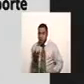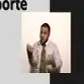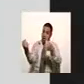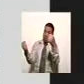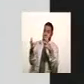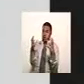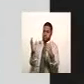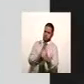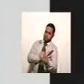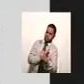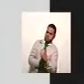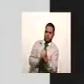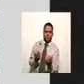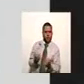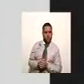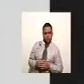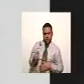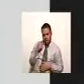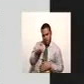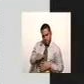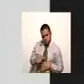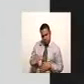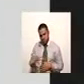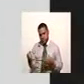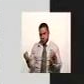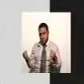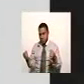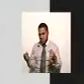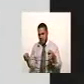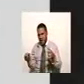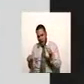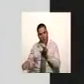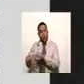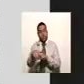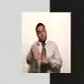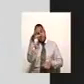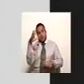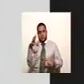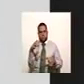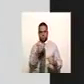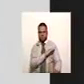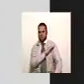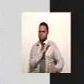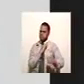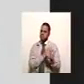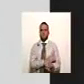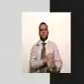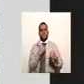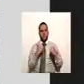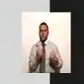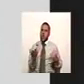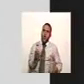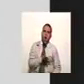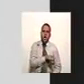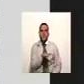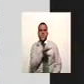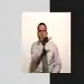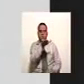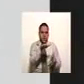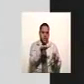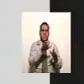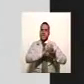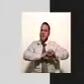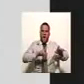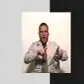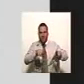arterias viales que tienen planicie y después las sustituyera por otro tipo de tractomulas para subir los cordones montañosos del país,